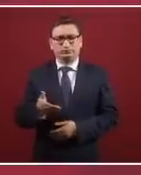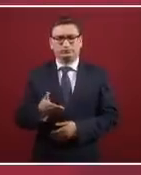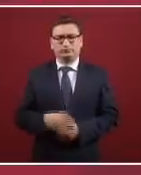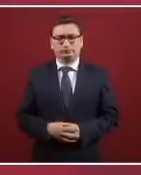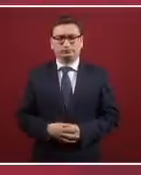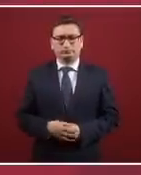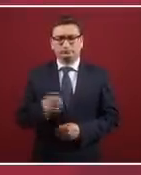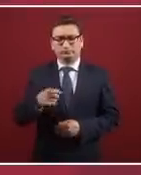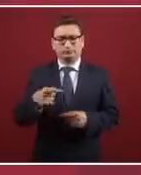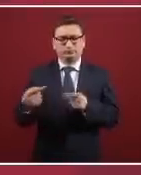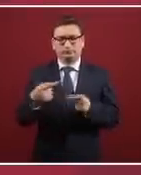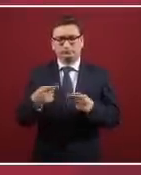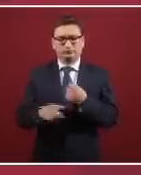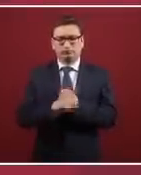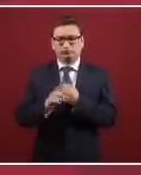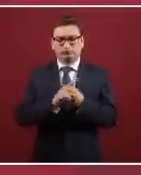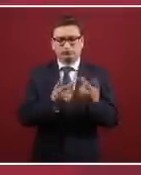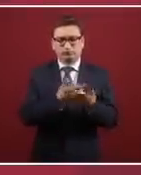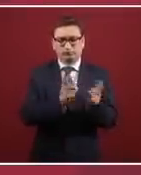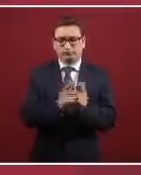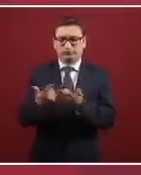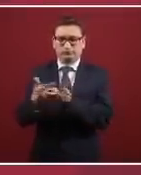un conflicto de dos grupos.